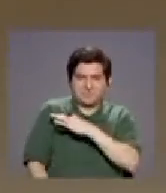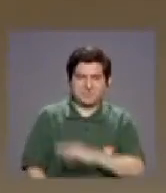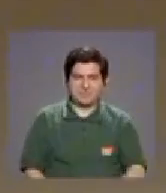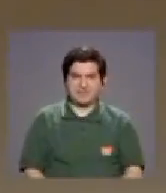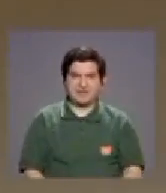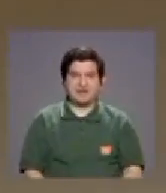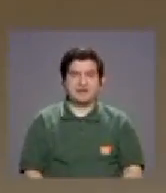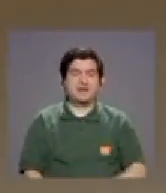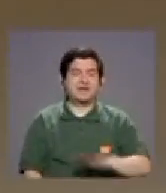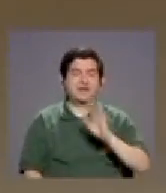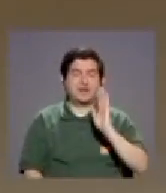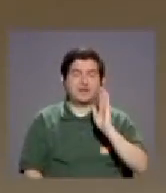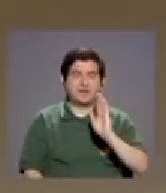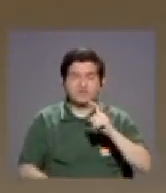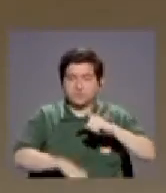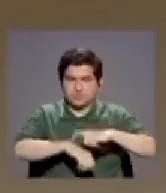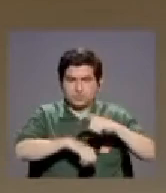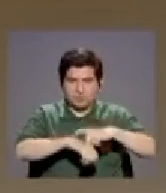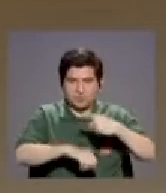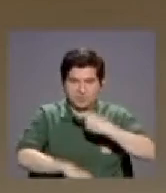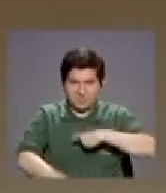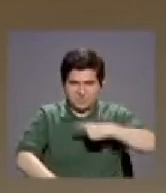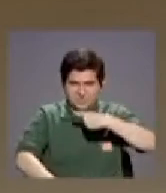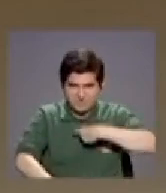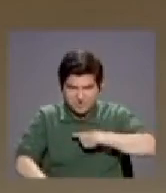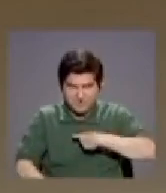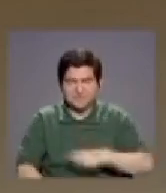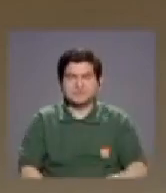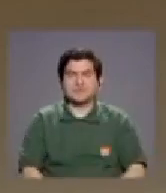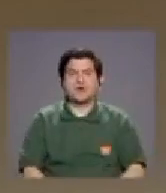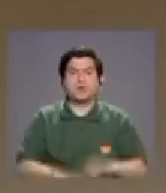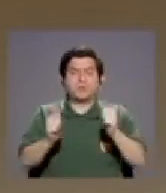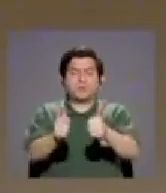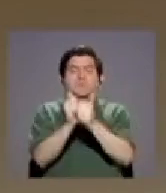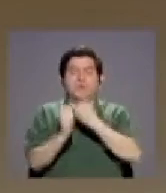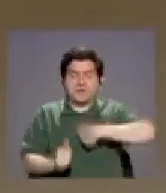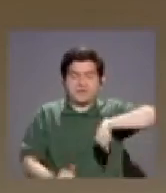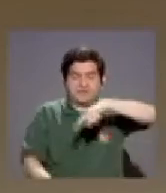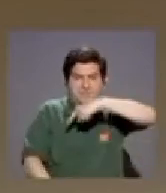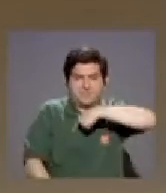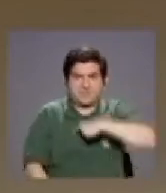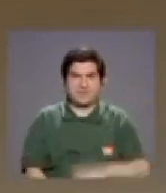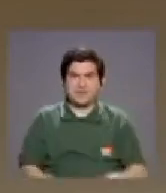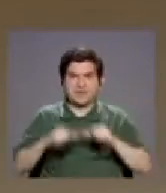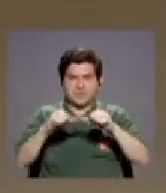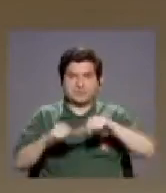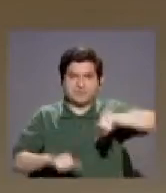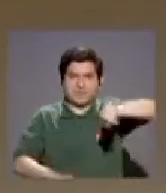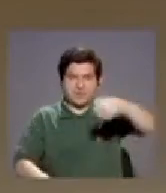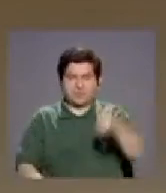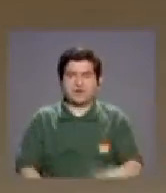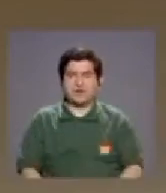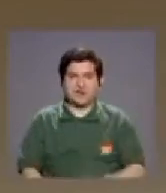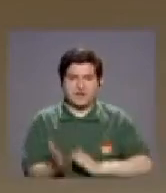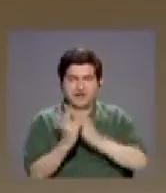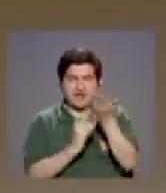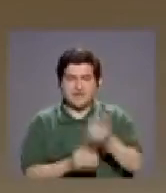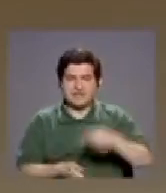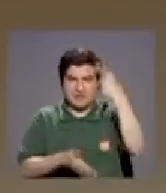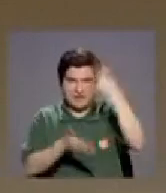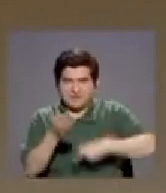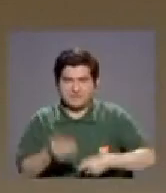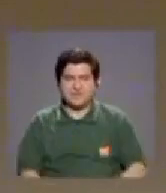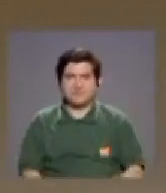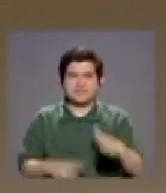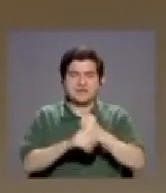los espacios de repetición, en el espacio original, nos acompañen y quédense con este canal que con sus impuestos hace